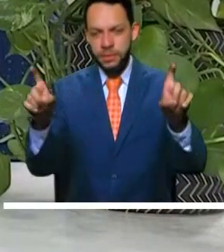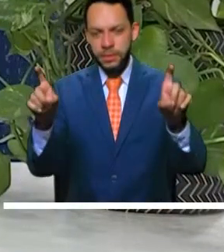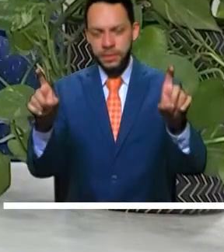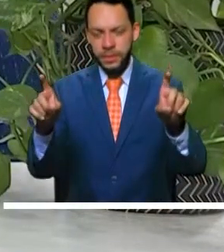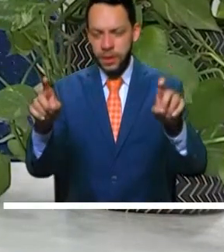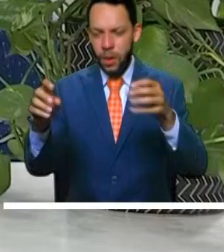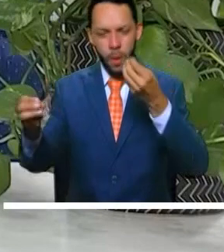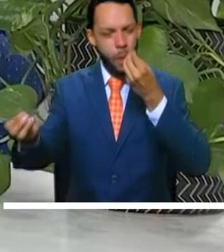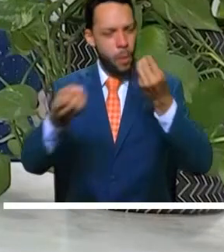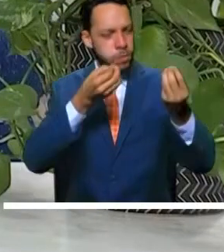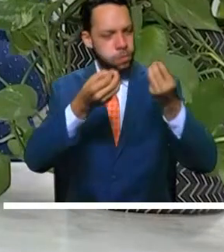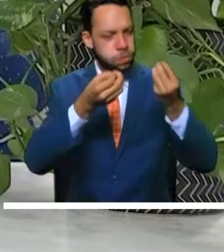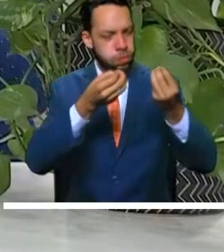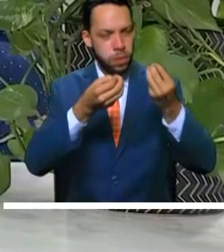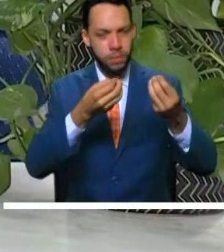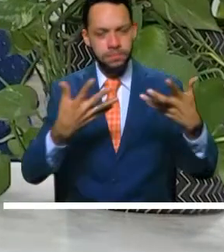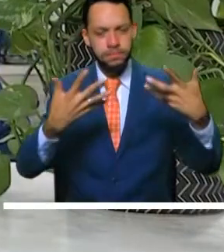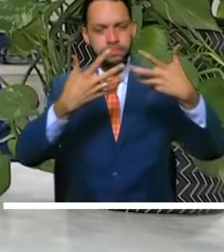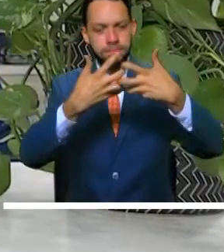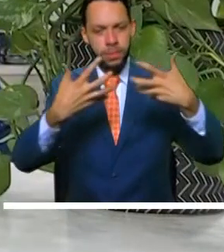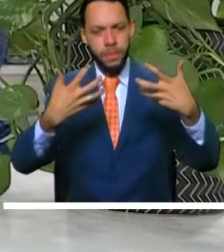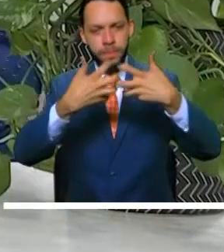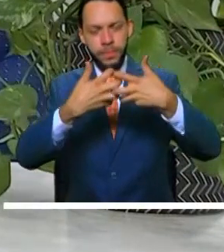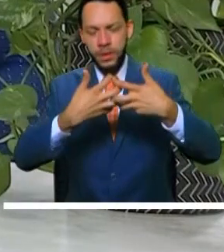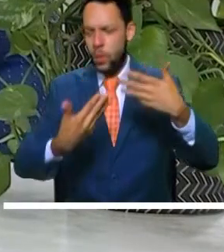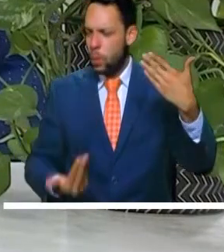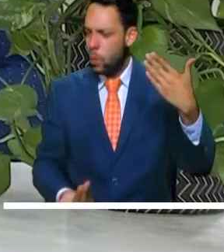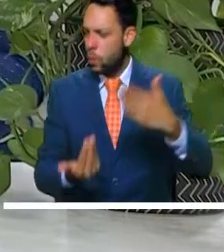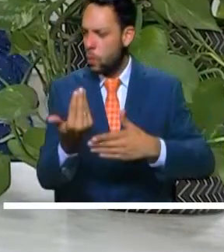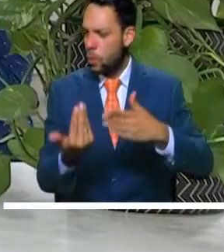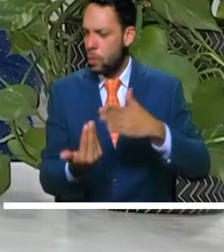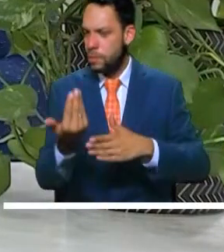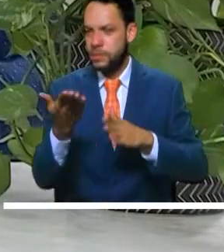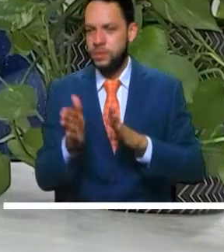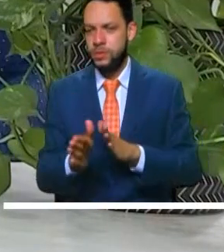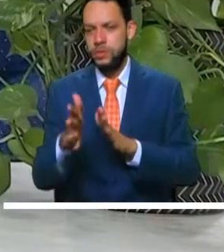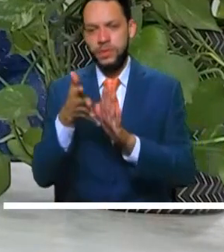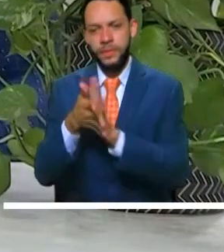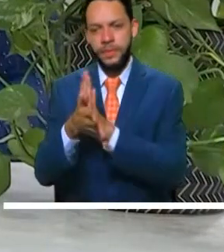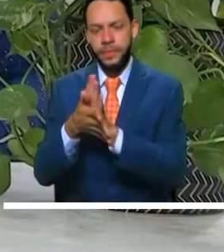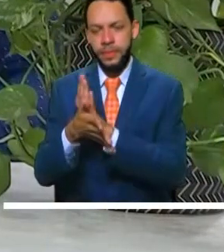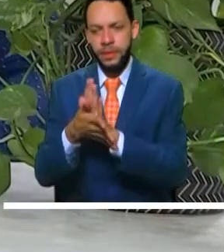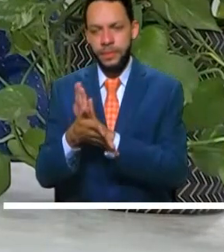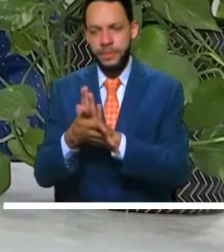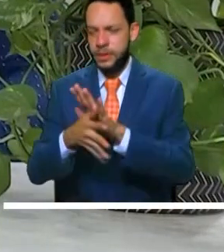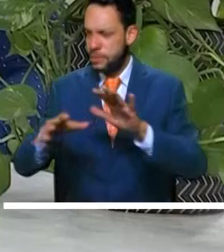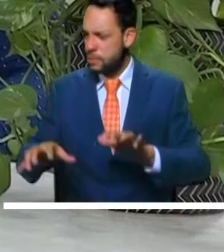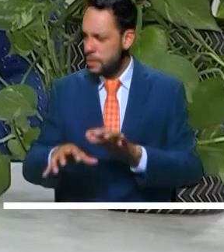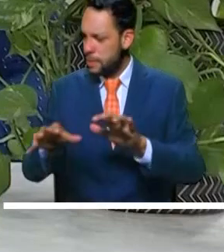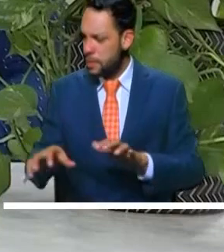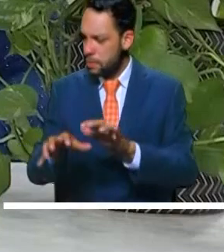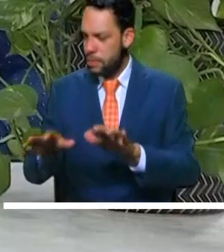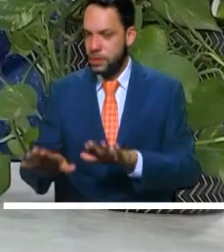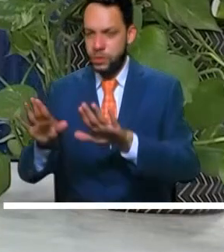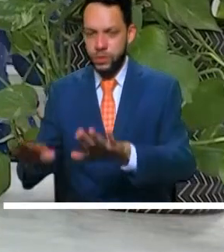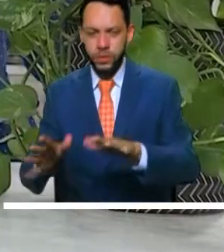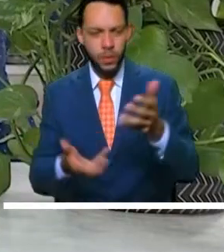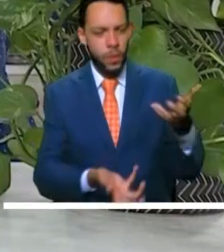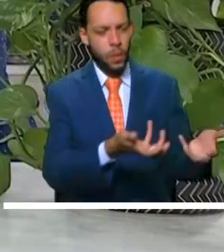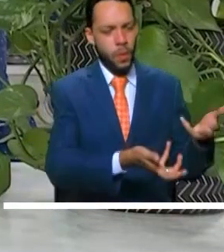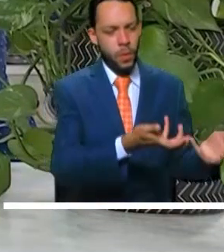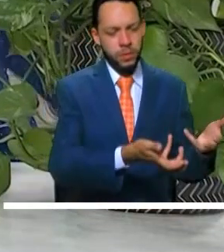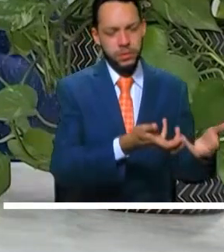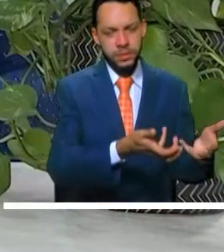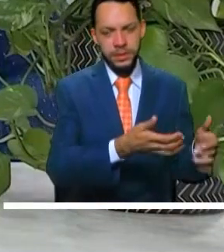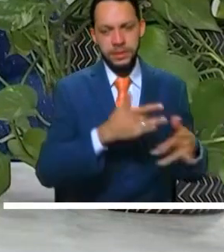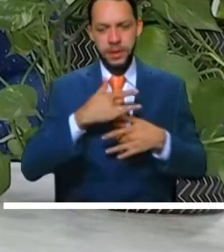podemos empezar a acompañarte para con esta nueva información, como la que trae el libro de cómo hacer de la cocina una farmacia, tú puedas